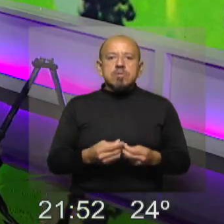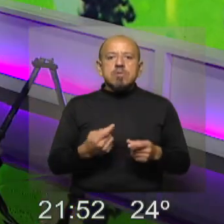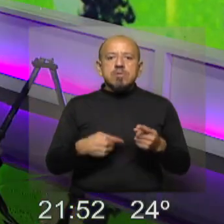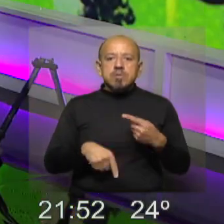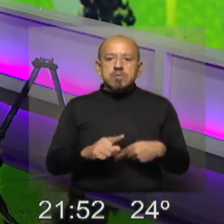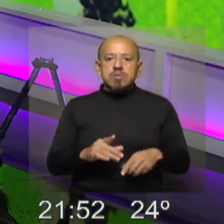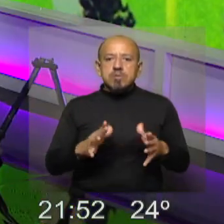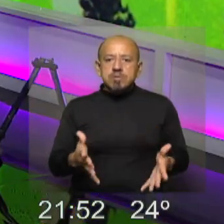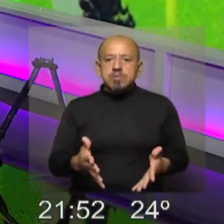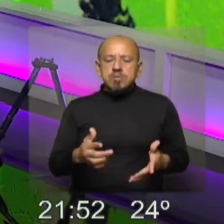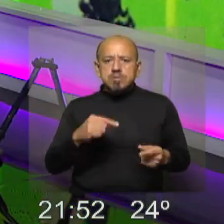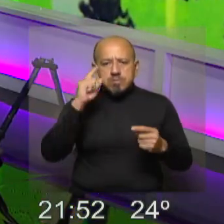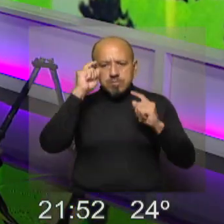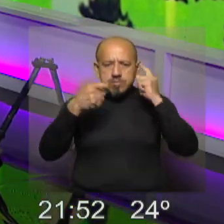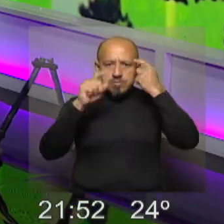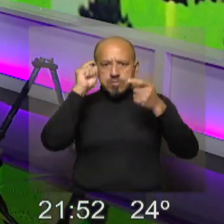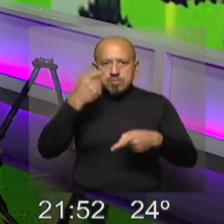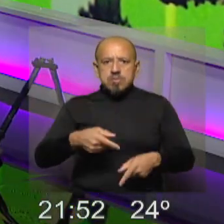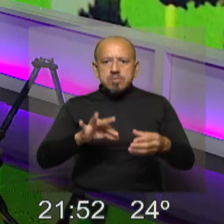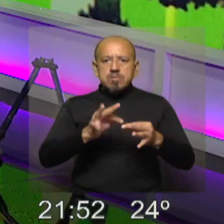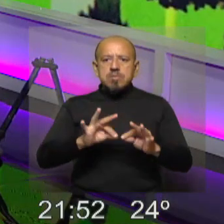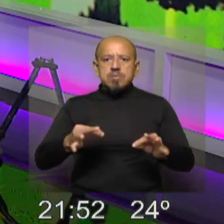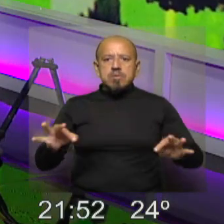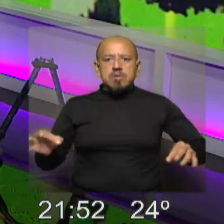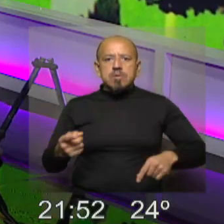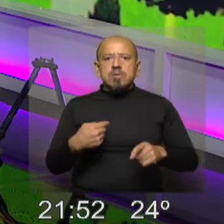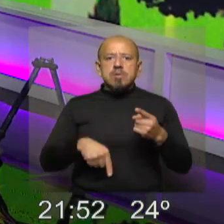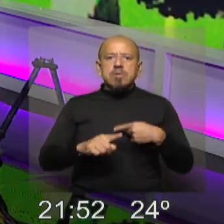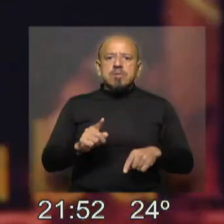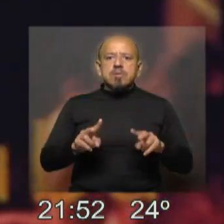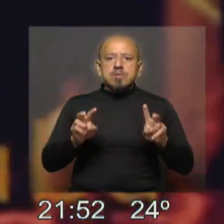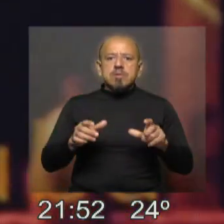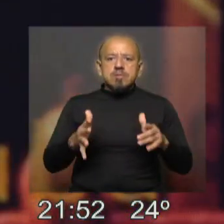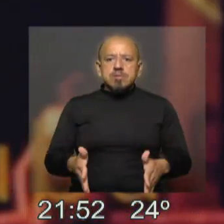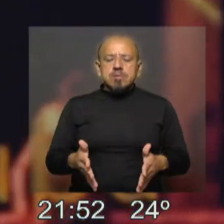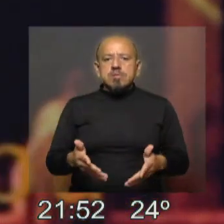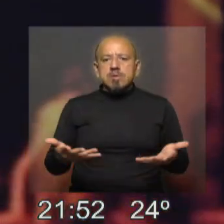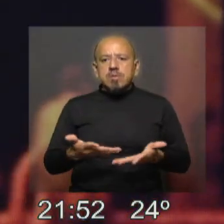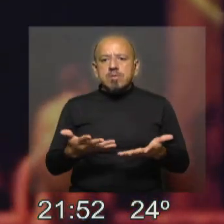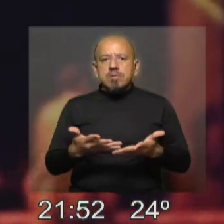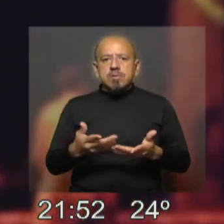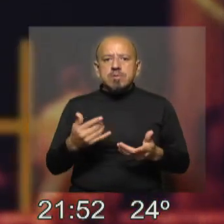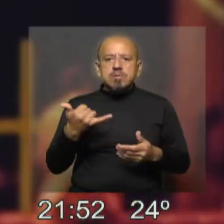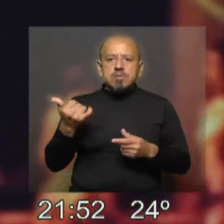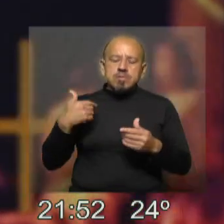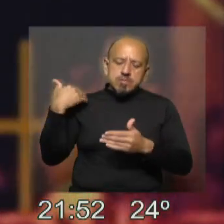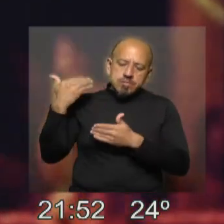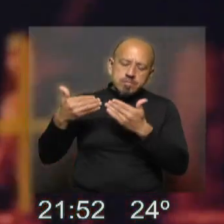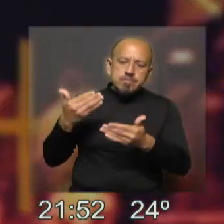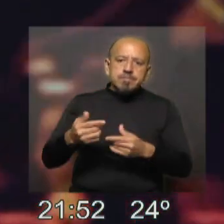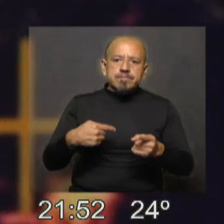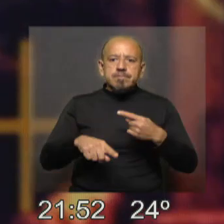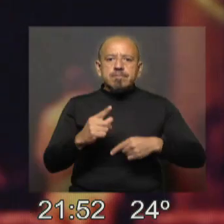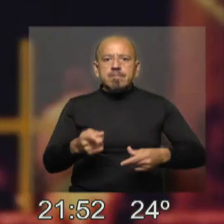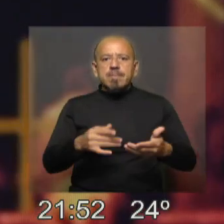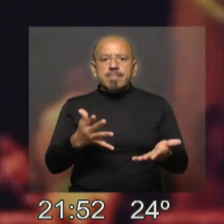que aporta unas letras que pocos géneros aporta. Entonces, bueno, rescatar ese acervo traerlo actualmente en el tiempo, con, a ver, con letras